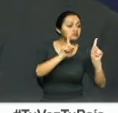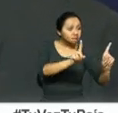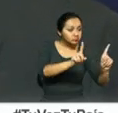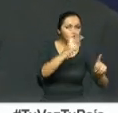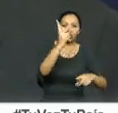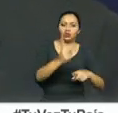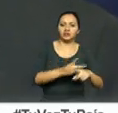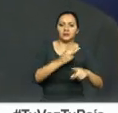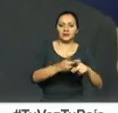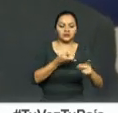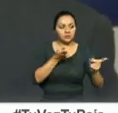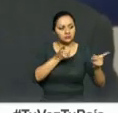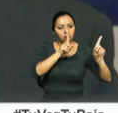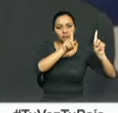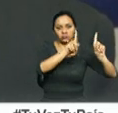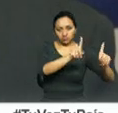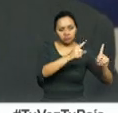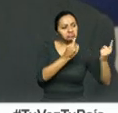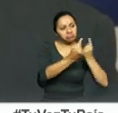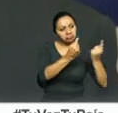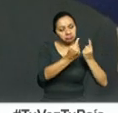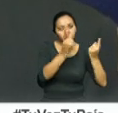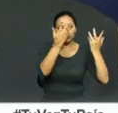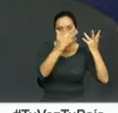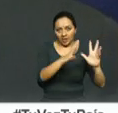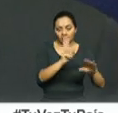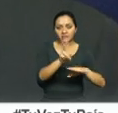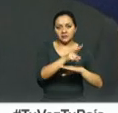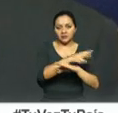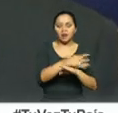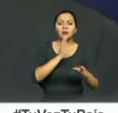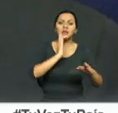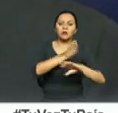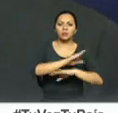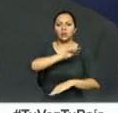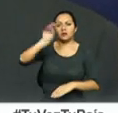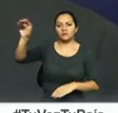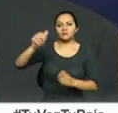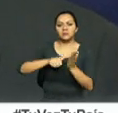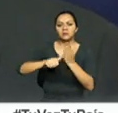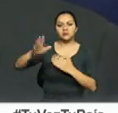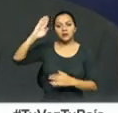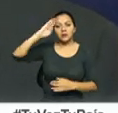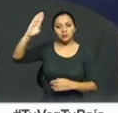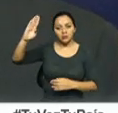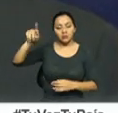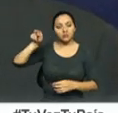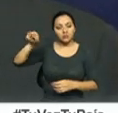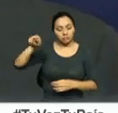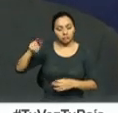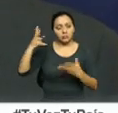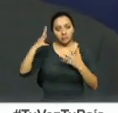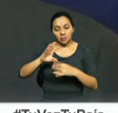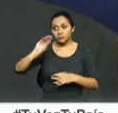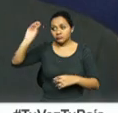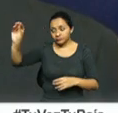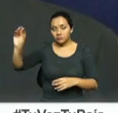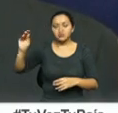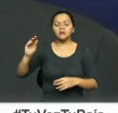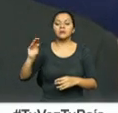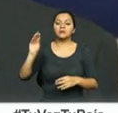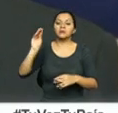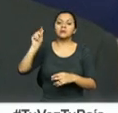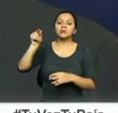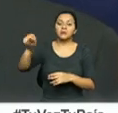ocasiones. Inmediatamente se activó la red de seguridad del Estado, hubo la participación del Ministerio del Interior, la Policía Nacional, las